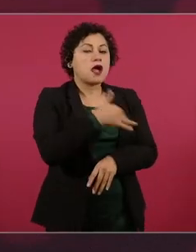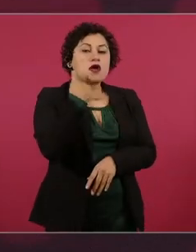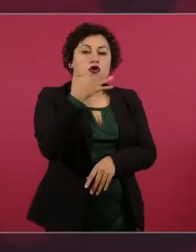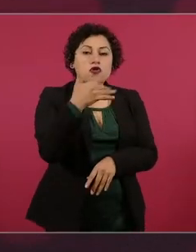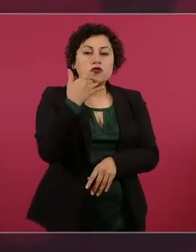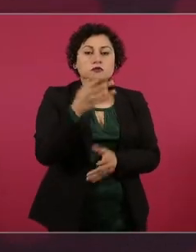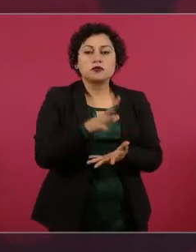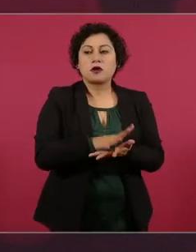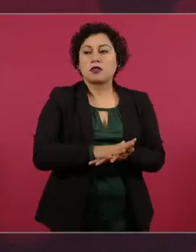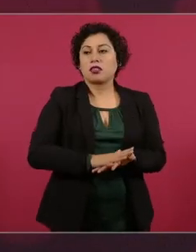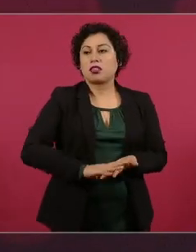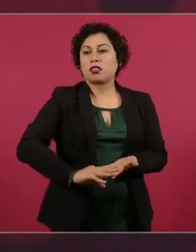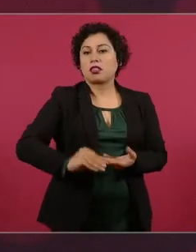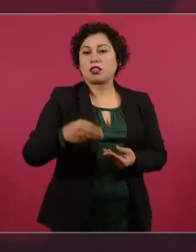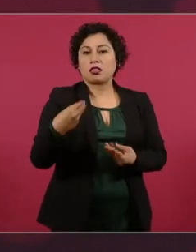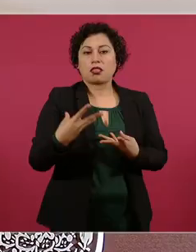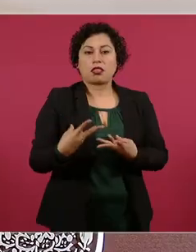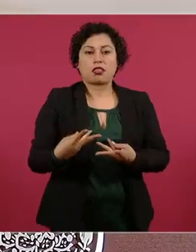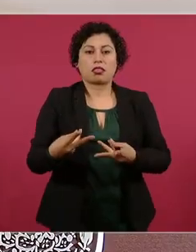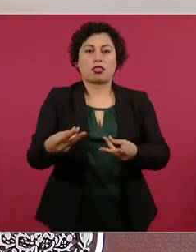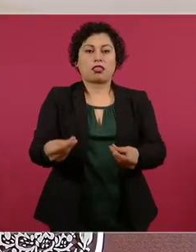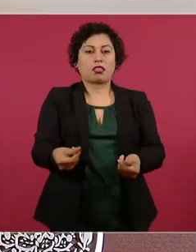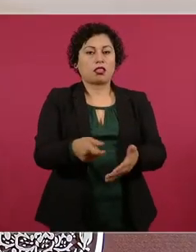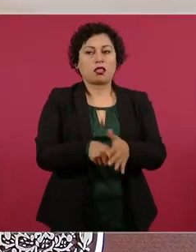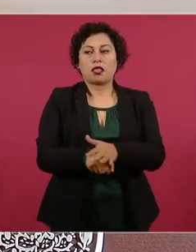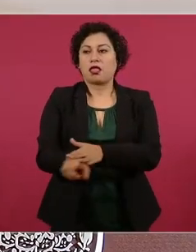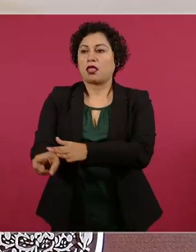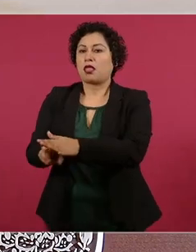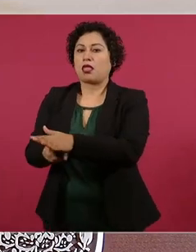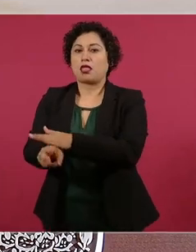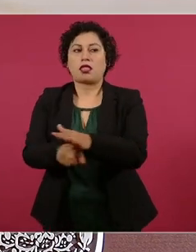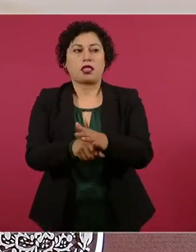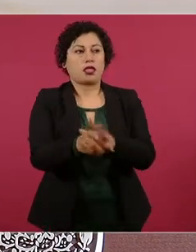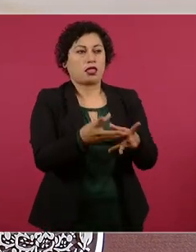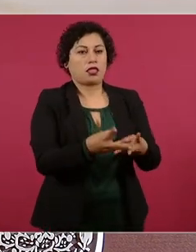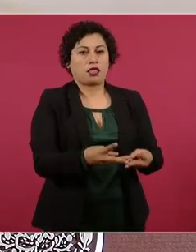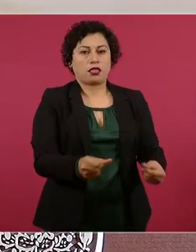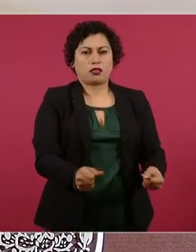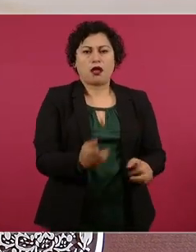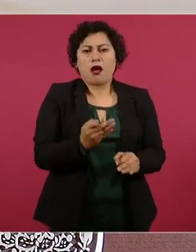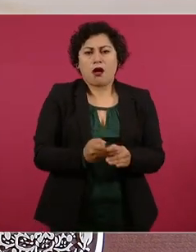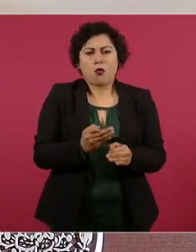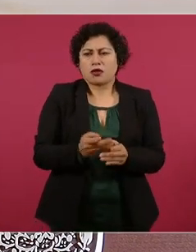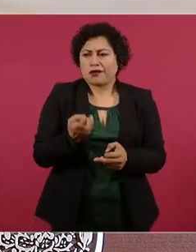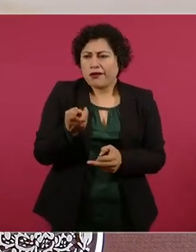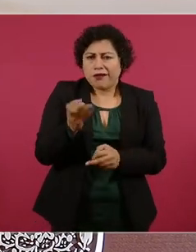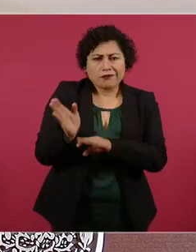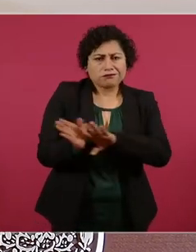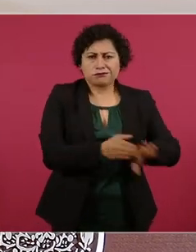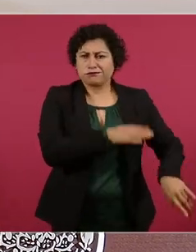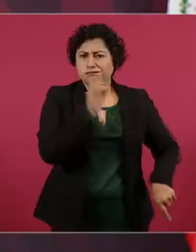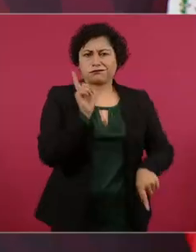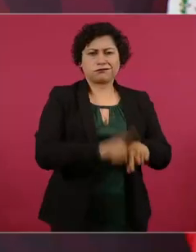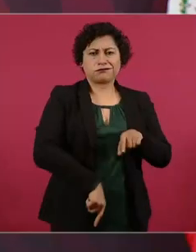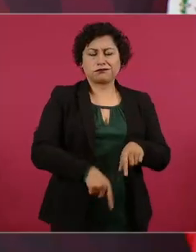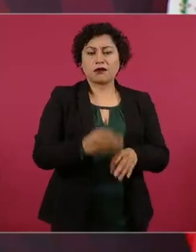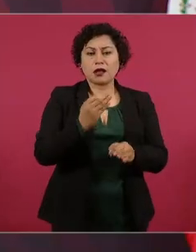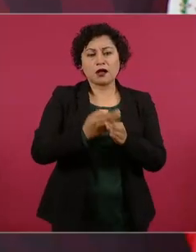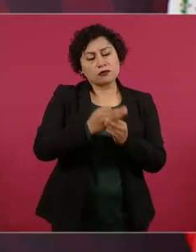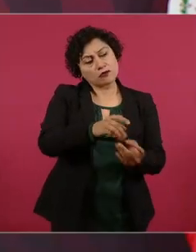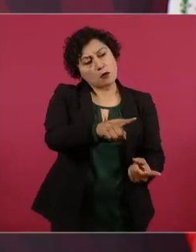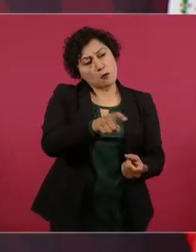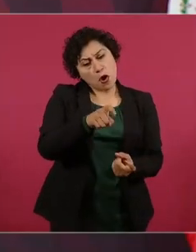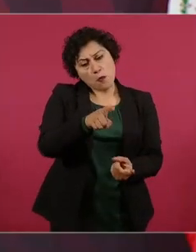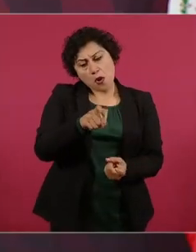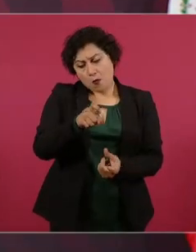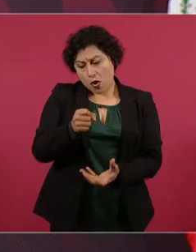la condonación de impuestos a las grandes corporaciones. Hemos recaudado en términos